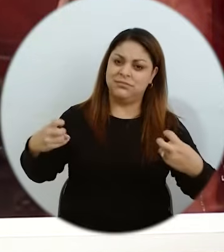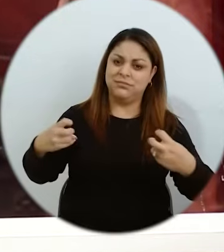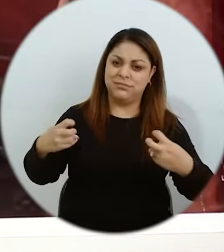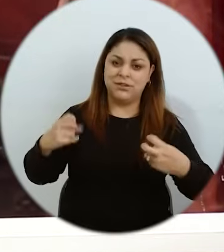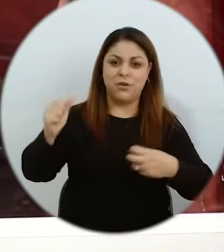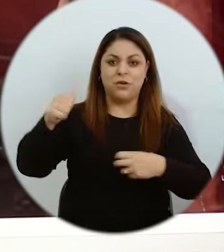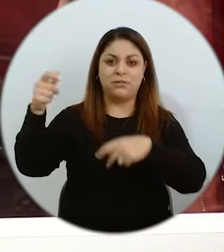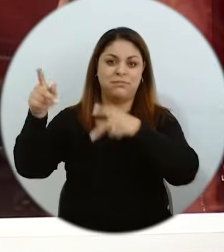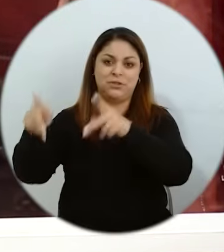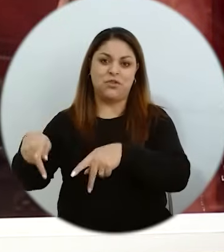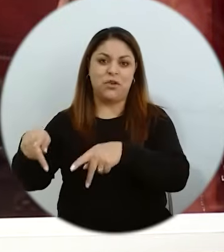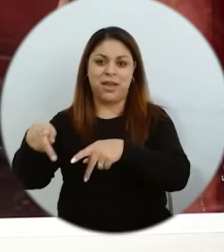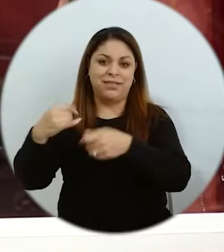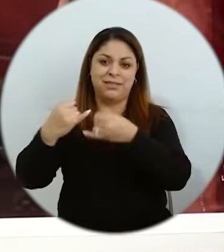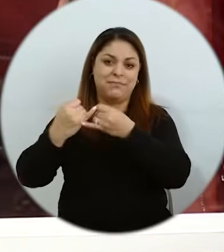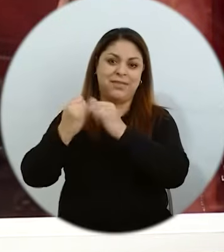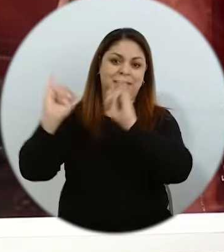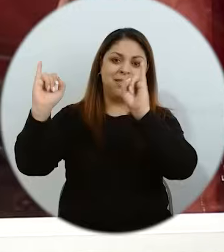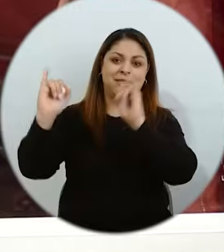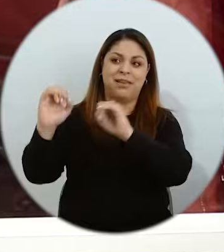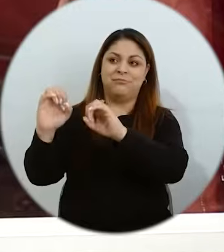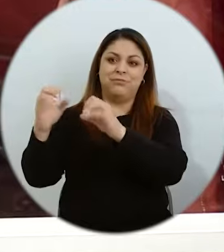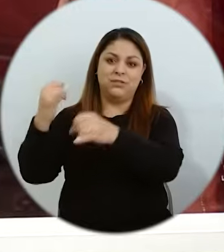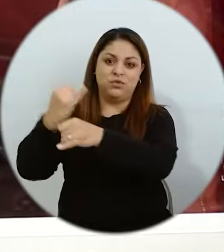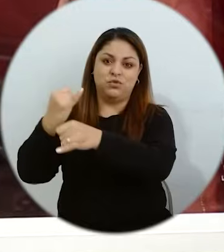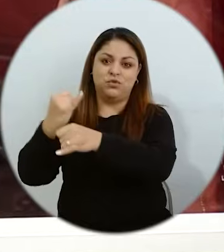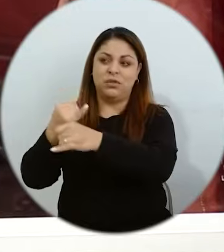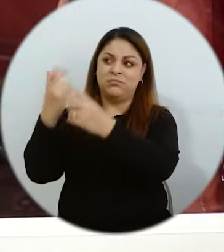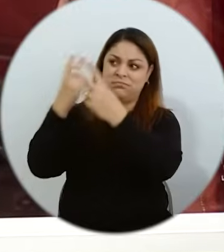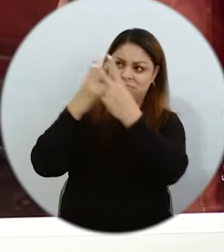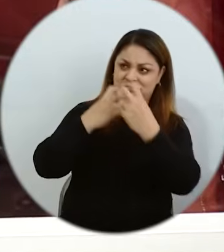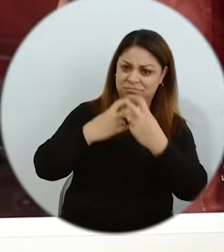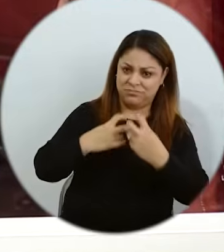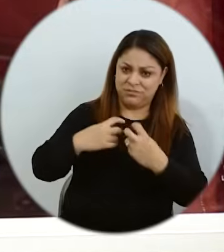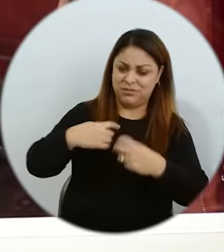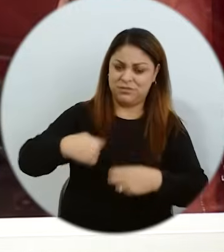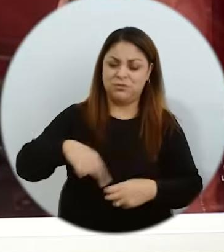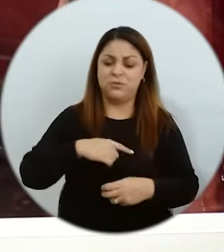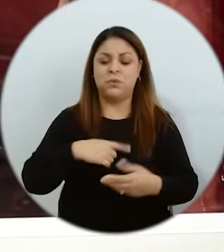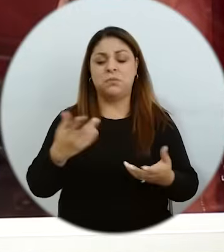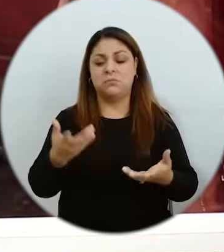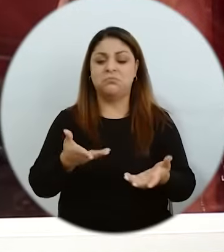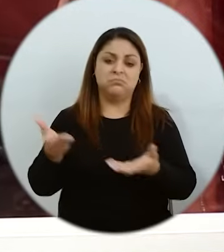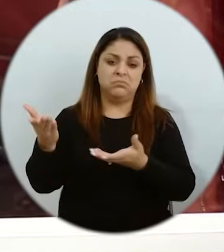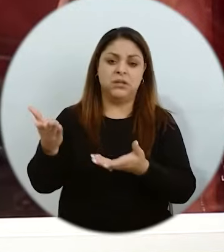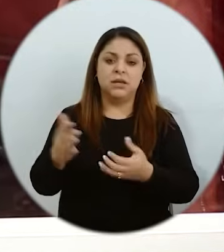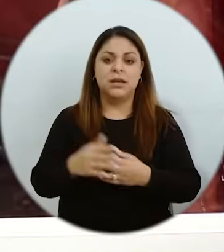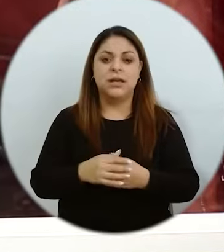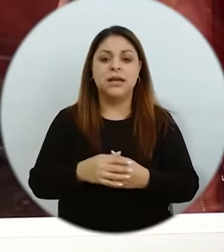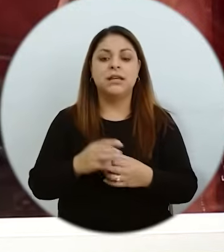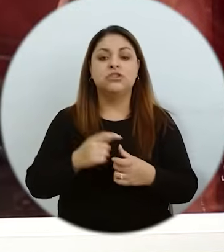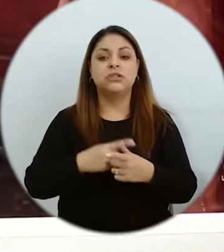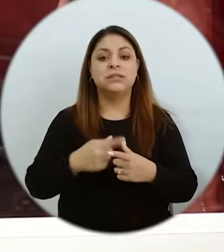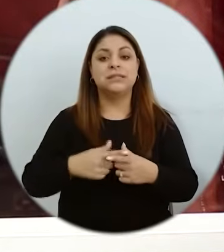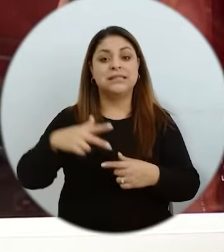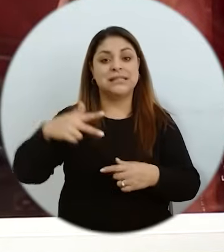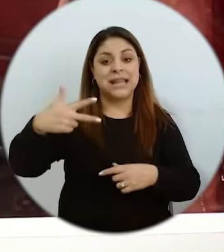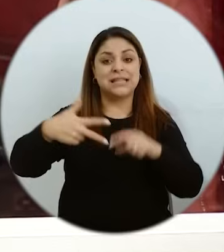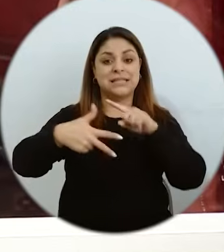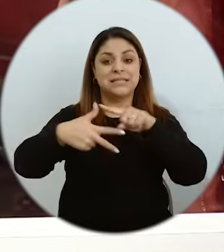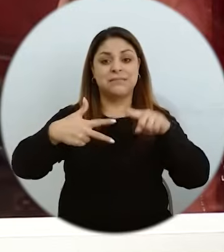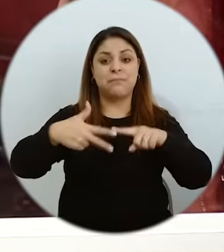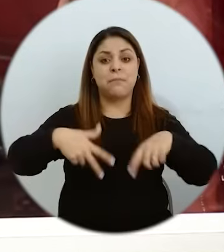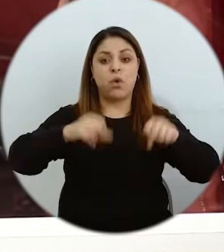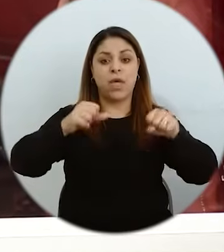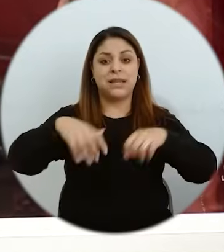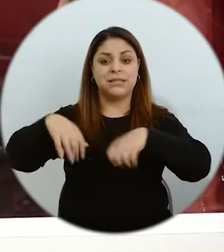voluntariamente se preste, ¿verdad?, para que un órgano independiente le haga una valoración periódica de su funcionamiento. Y es